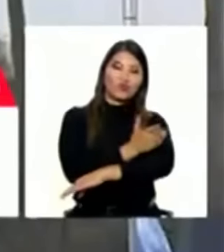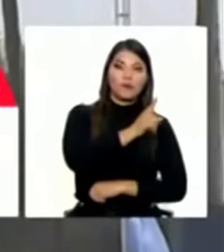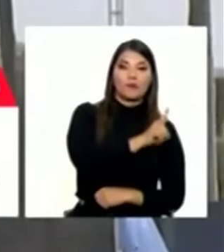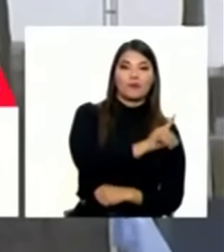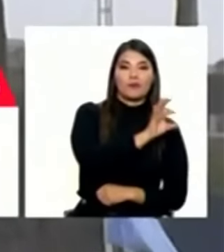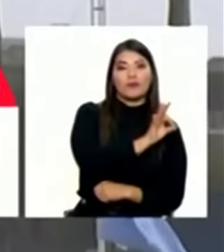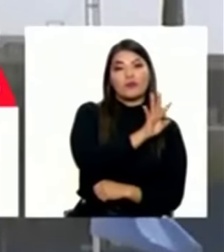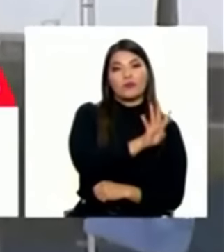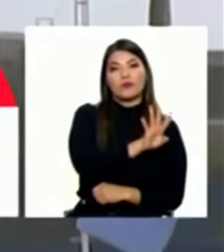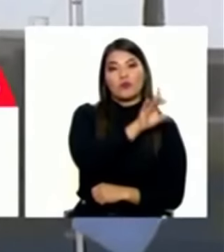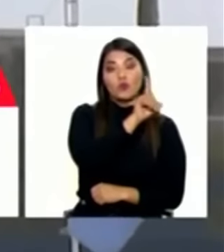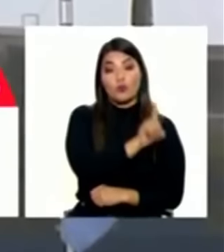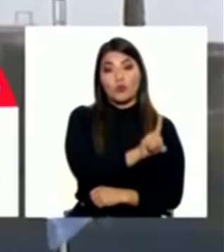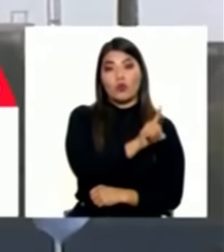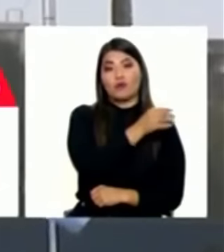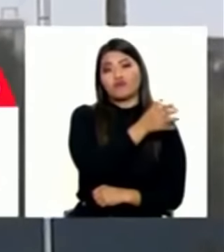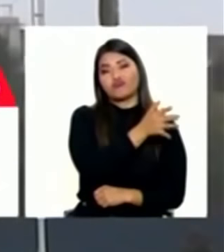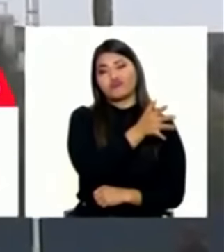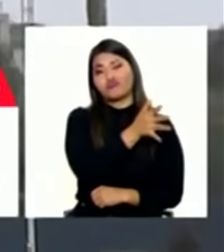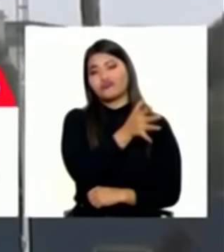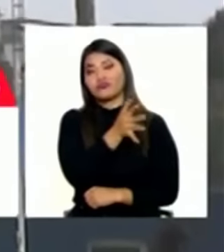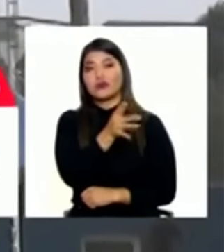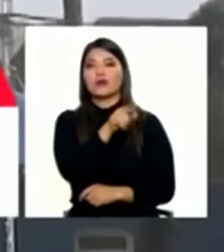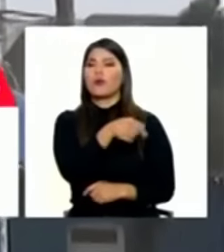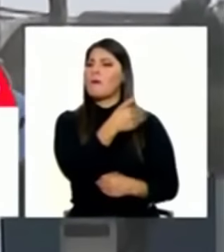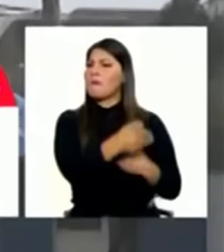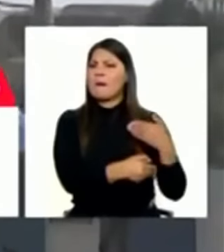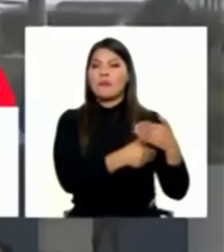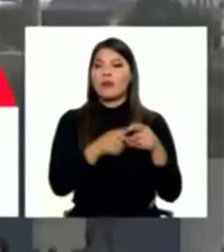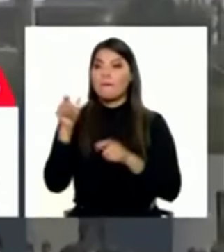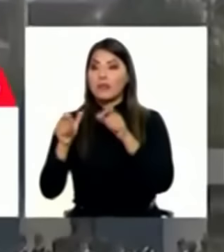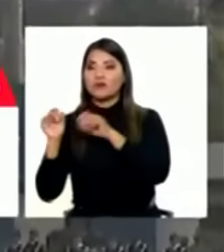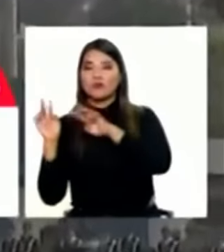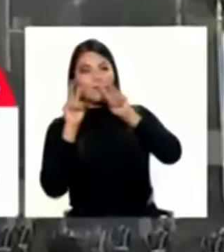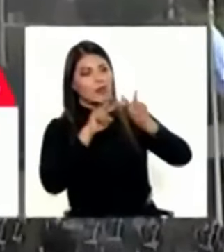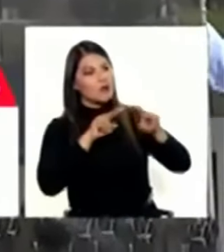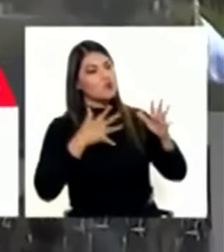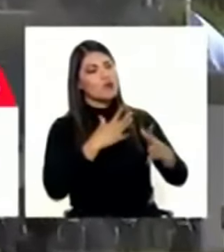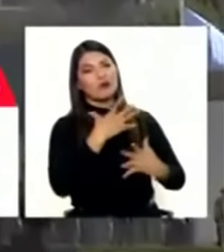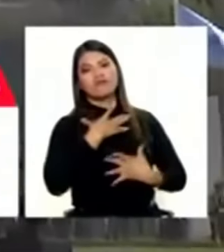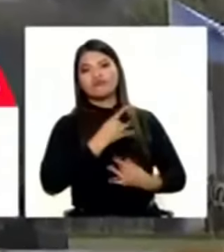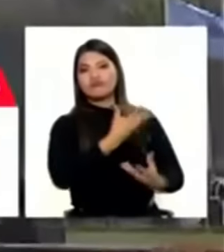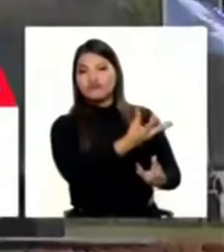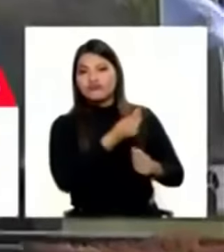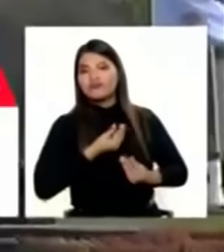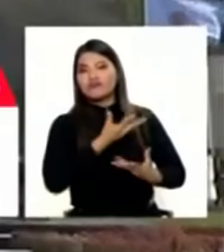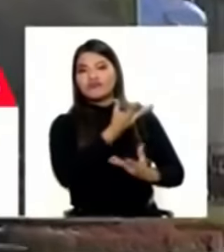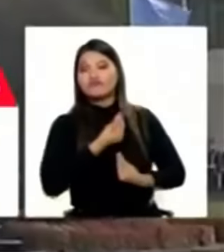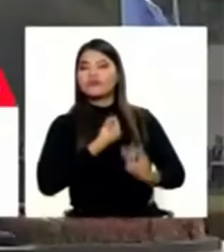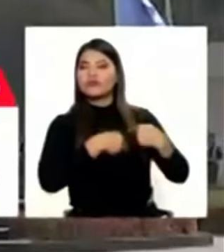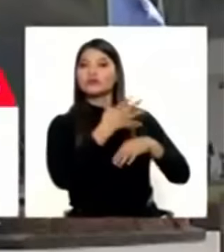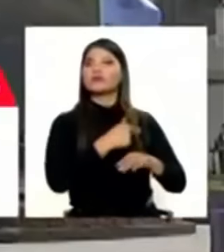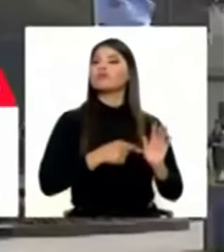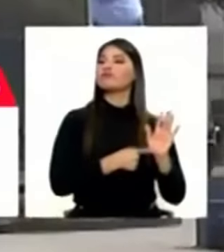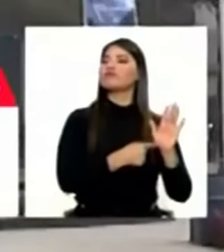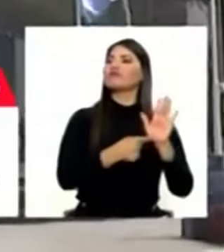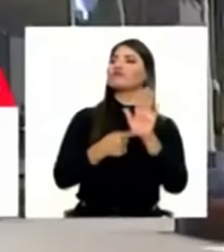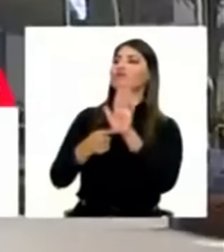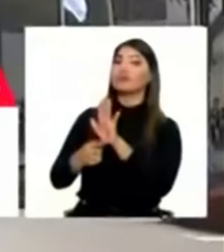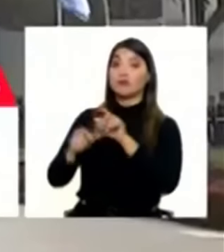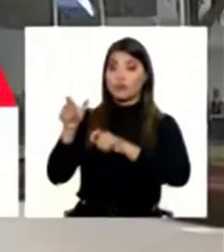1941 fue fuente de inspiración profunda a cientos